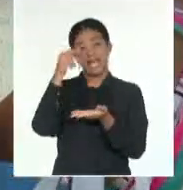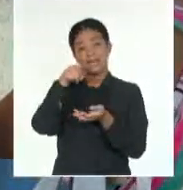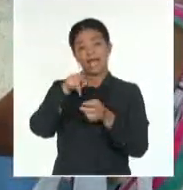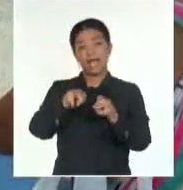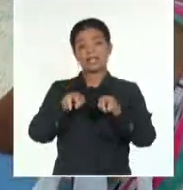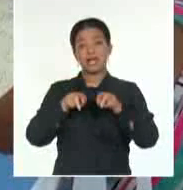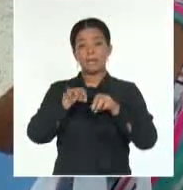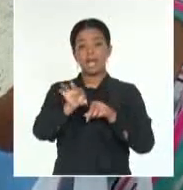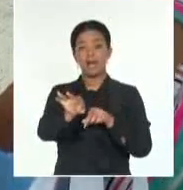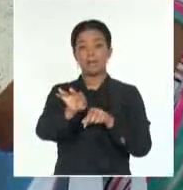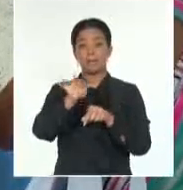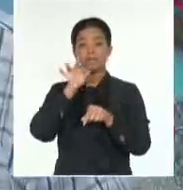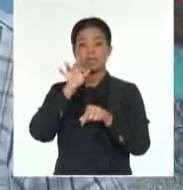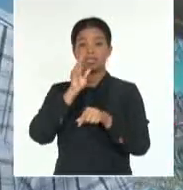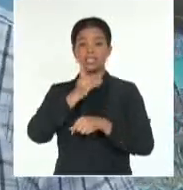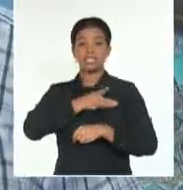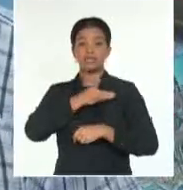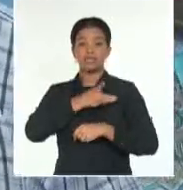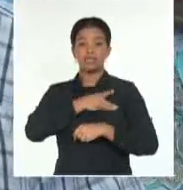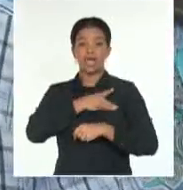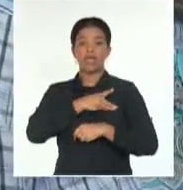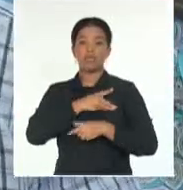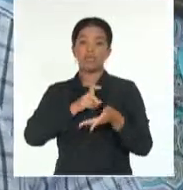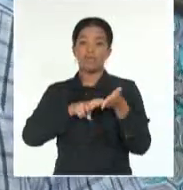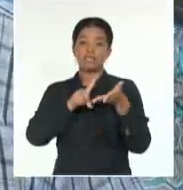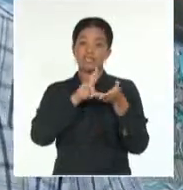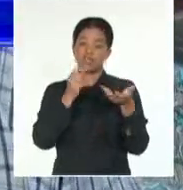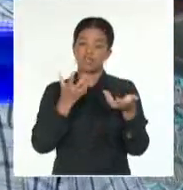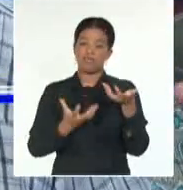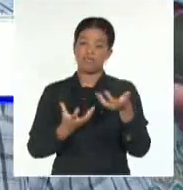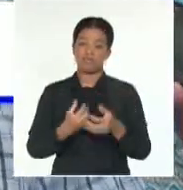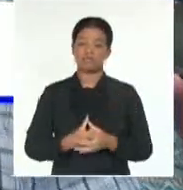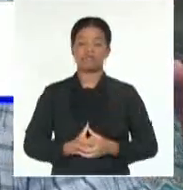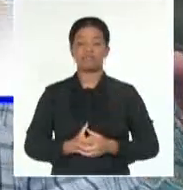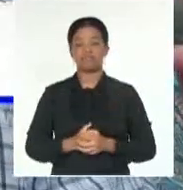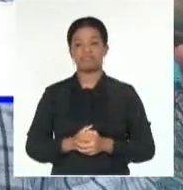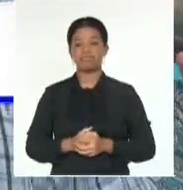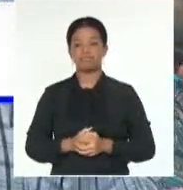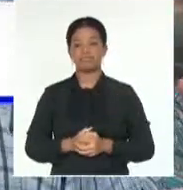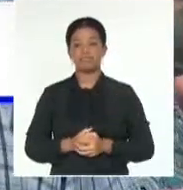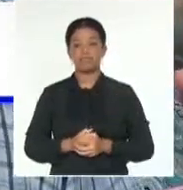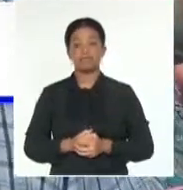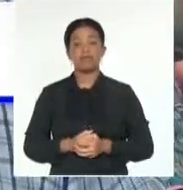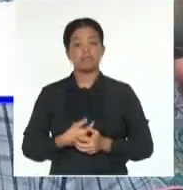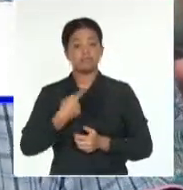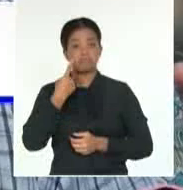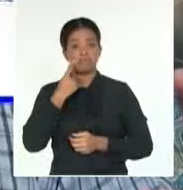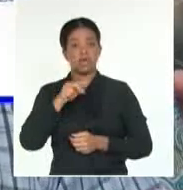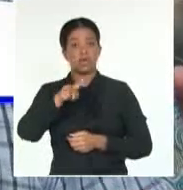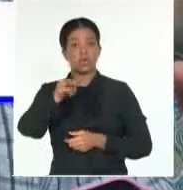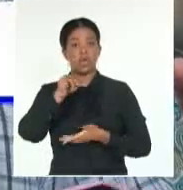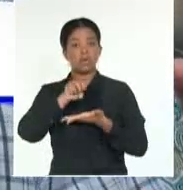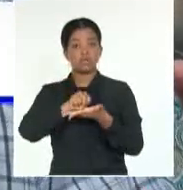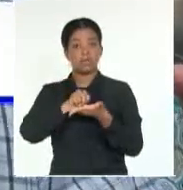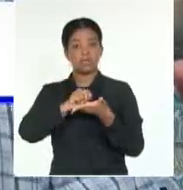Distrito 2 de Cienfuegos. Estaríamos hablando de un nuevo servicio de comercio, de un nuevo servicio de